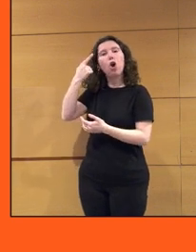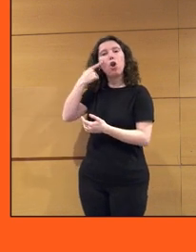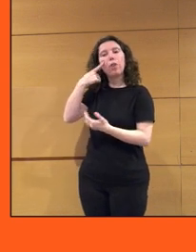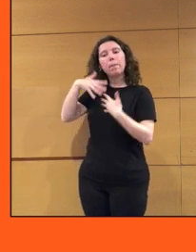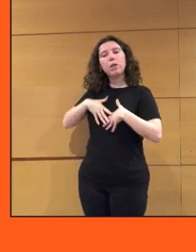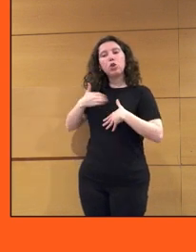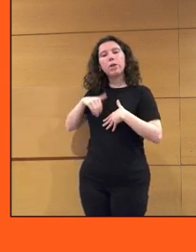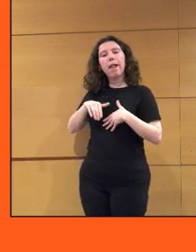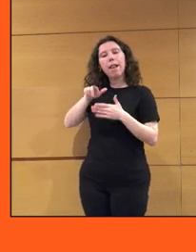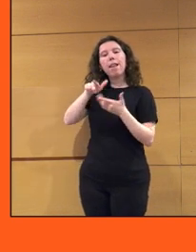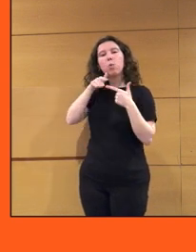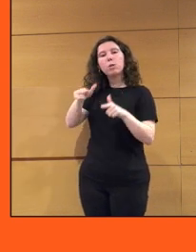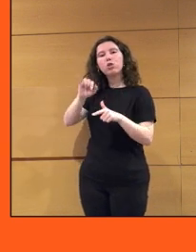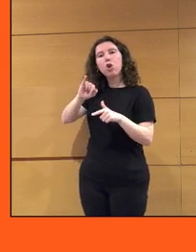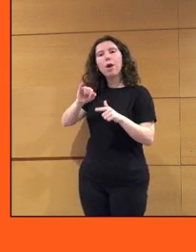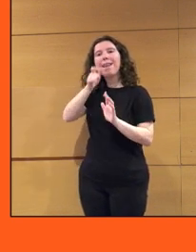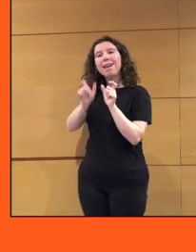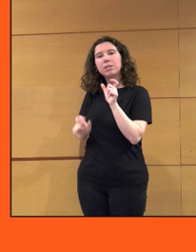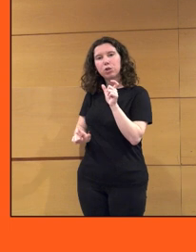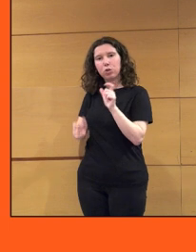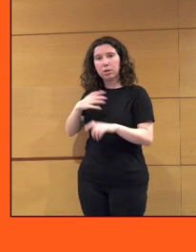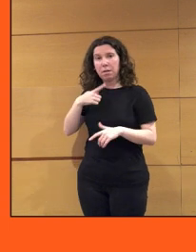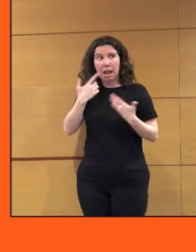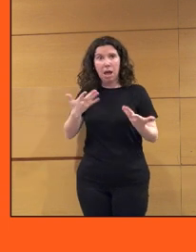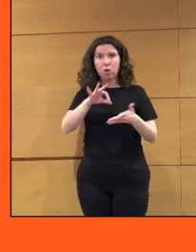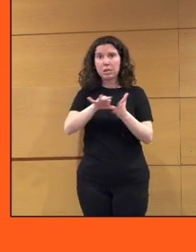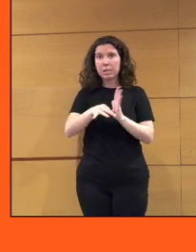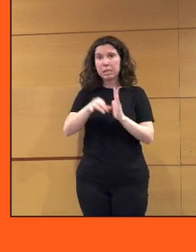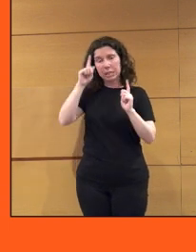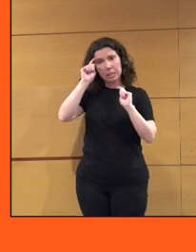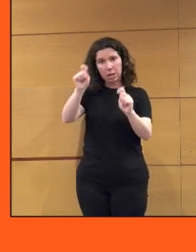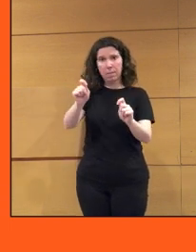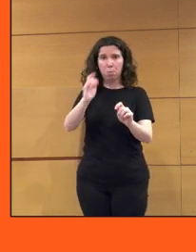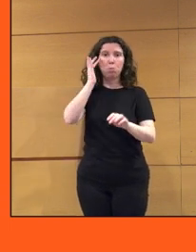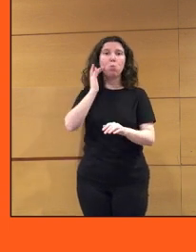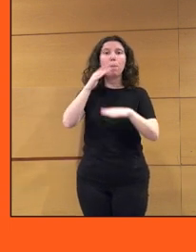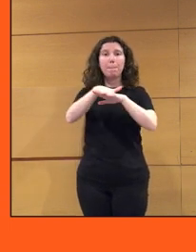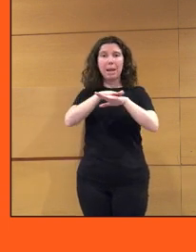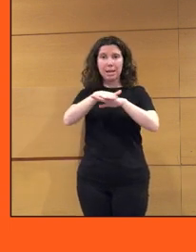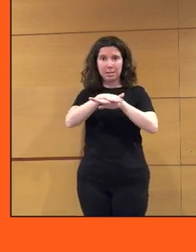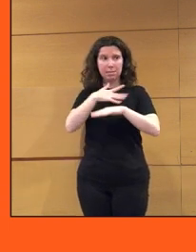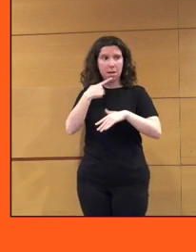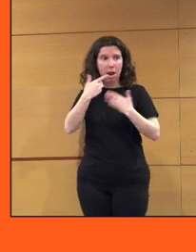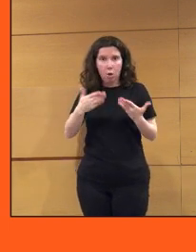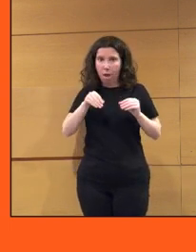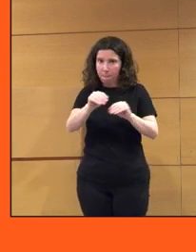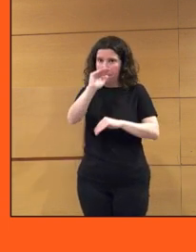de los que actualmente se denominarían sistemas rule-based y que no son tan utilizados en la actualidad,